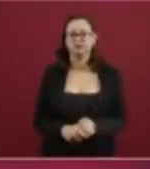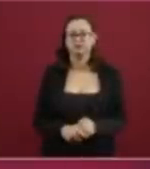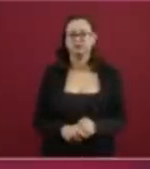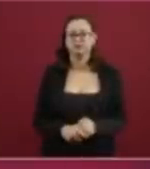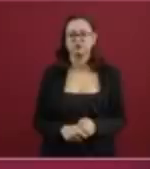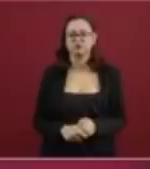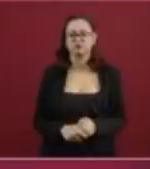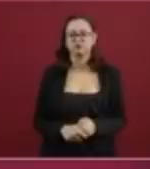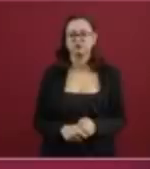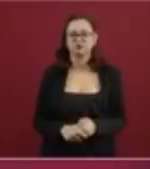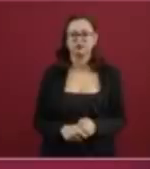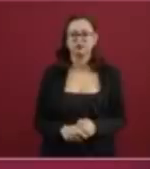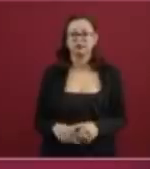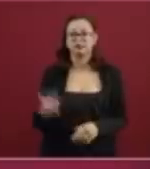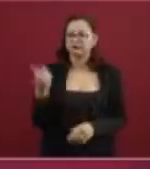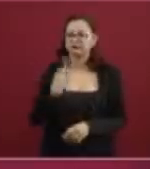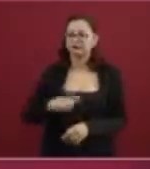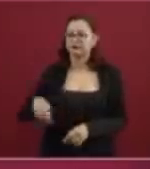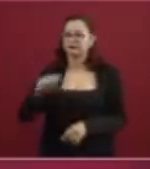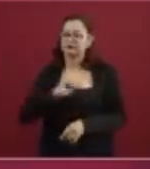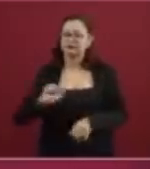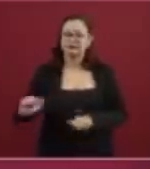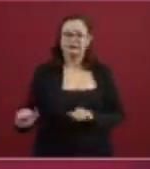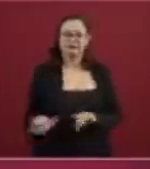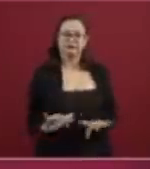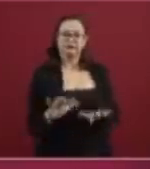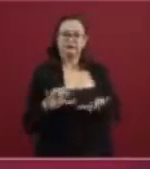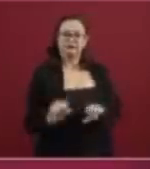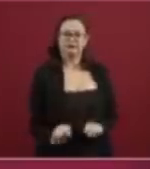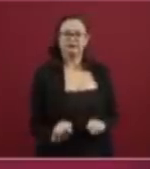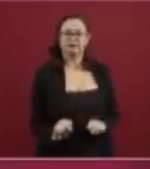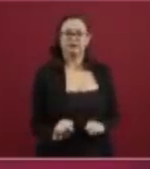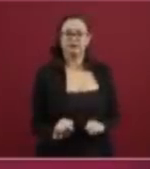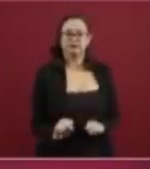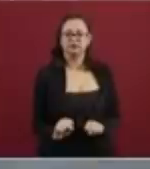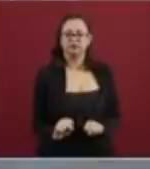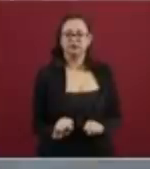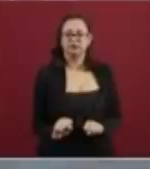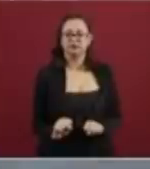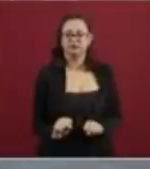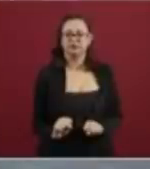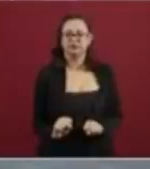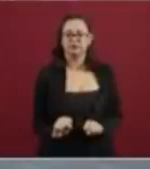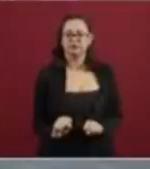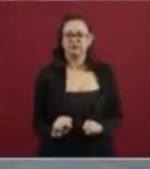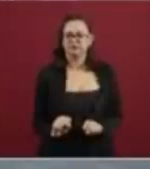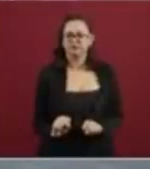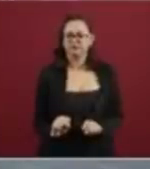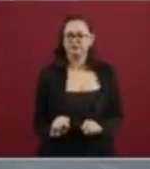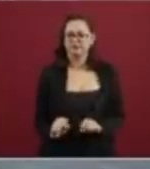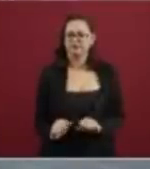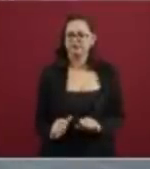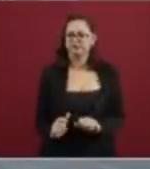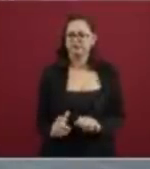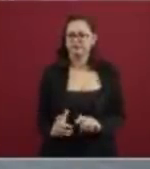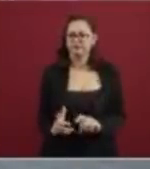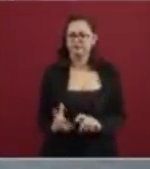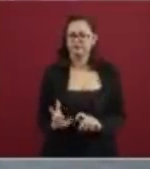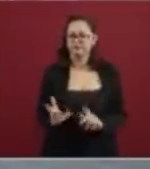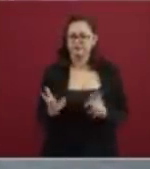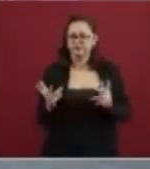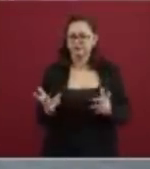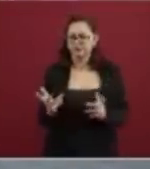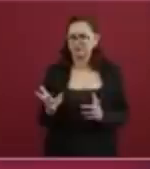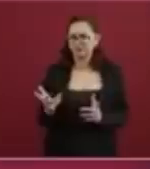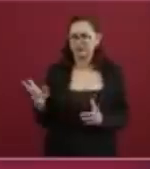de la conquista y de el por qué ofrecer